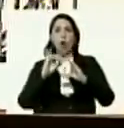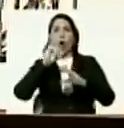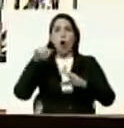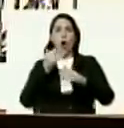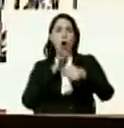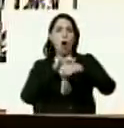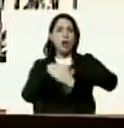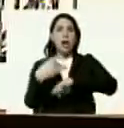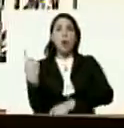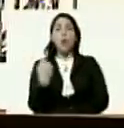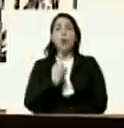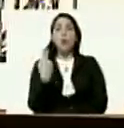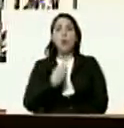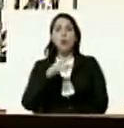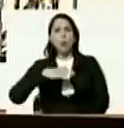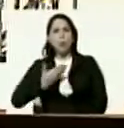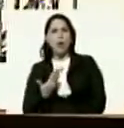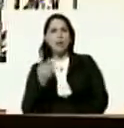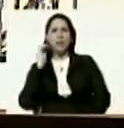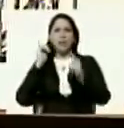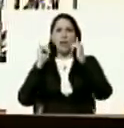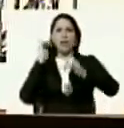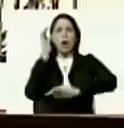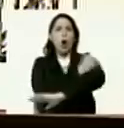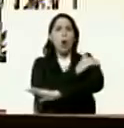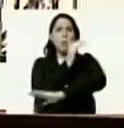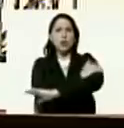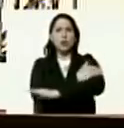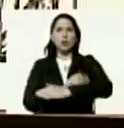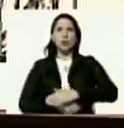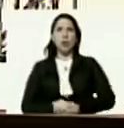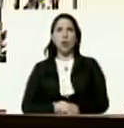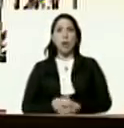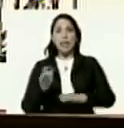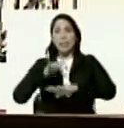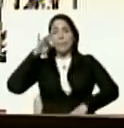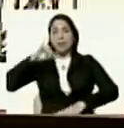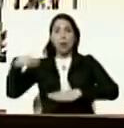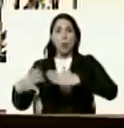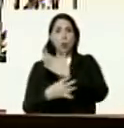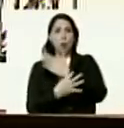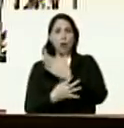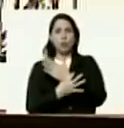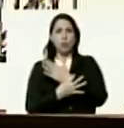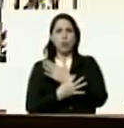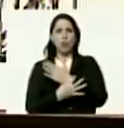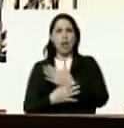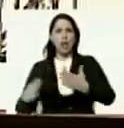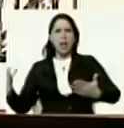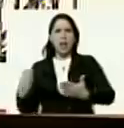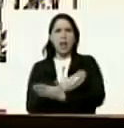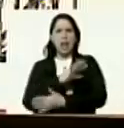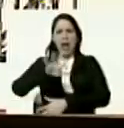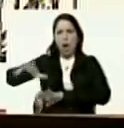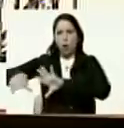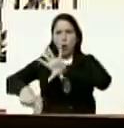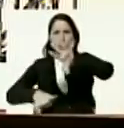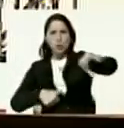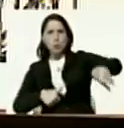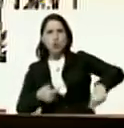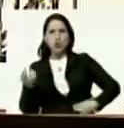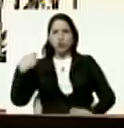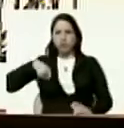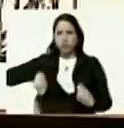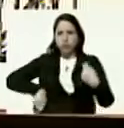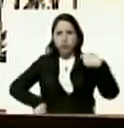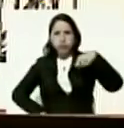puede celebrar la oposición extremista guaidocista es la corrupción, la